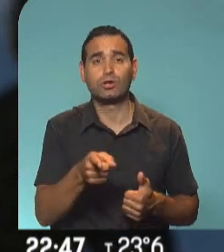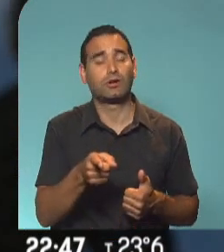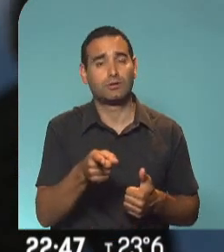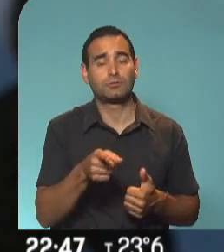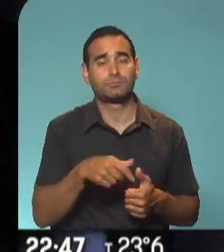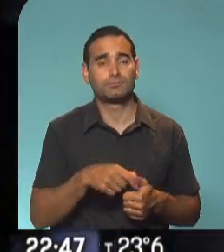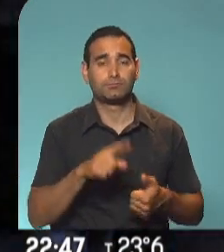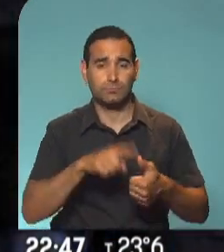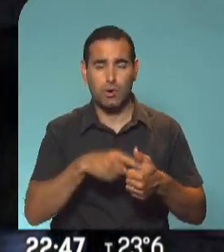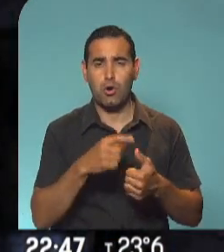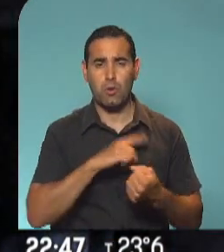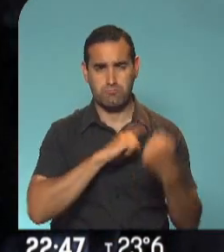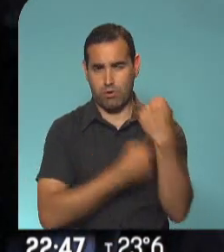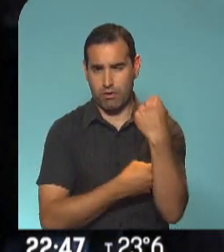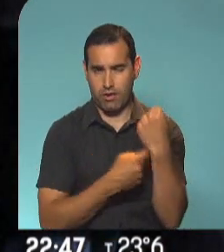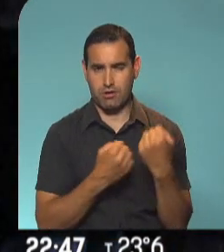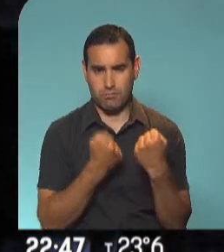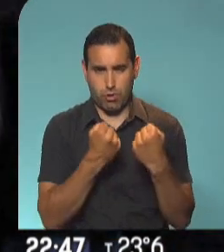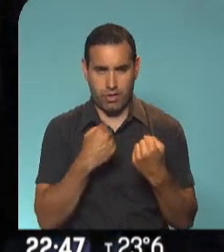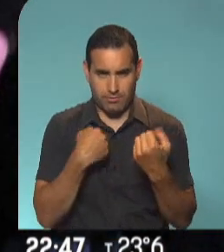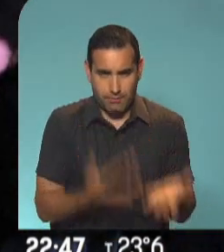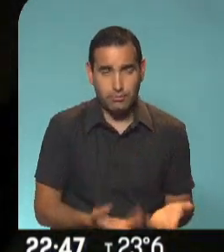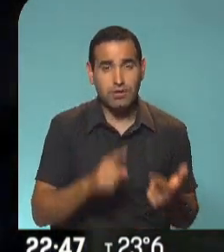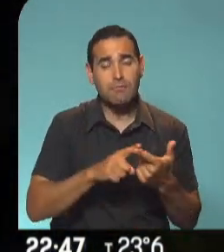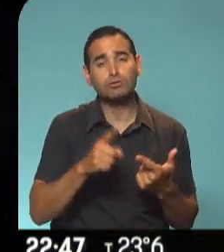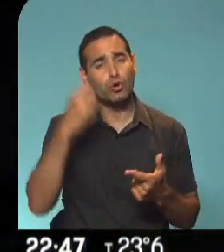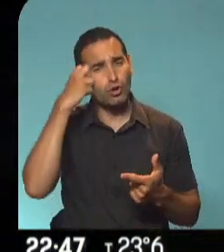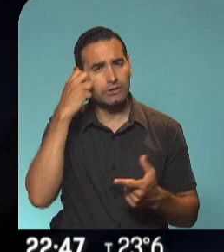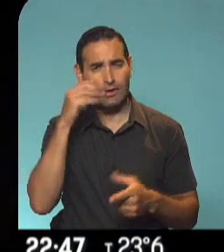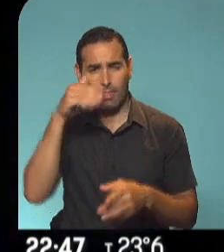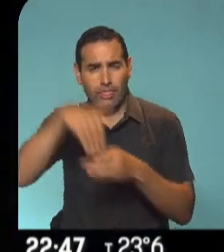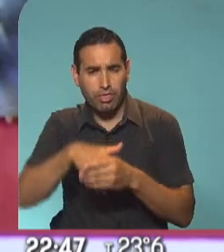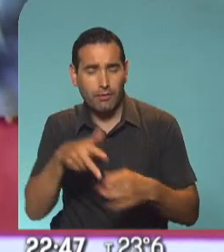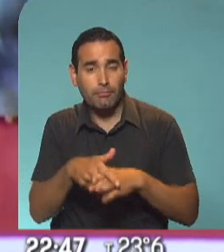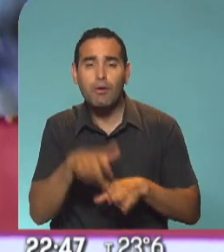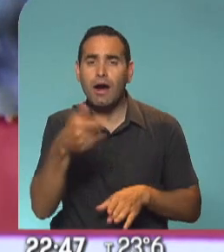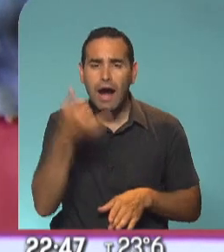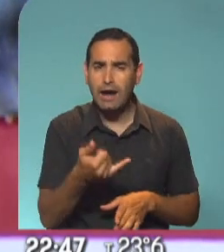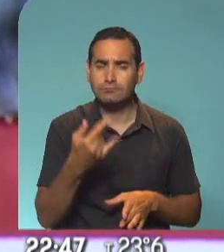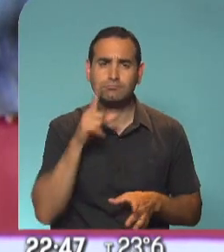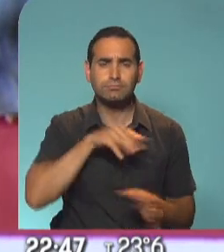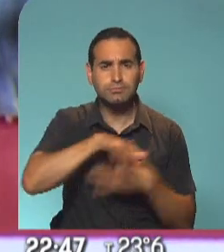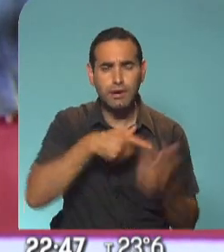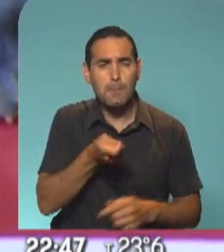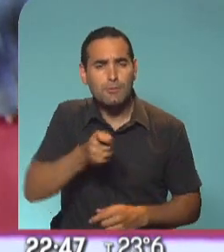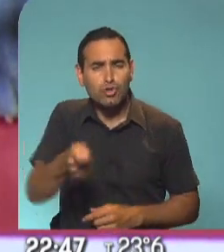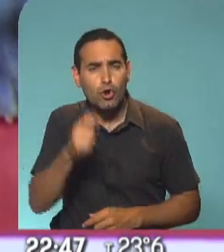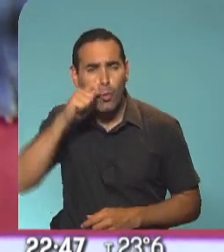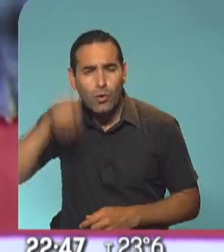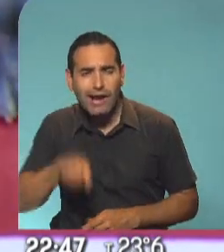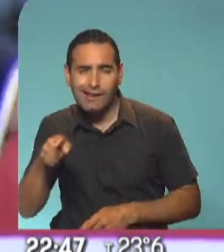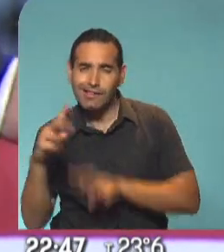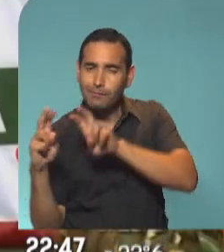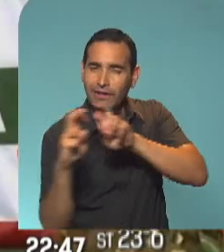imputan el abuso de poder y la obstrucción del Congreso en el marco de un escándalo de presiones a Ucrania para que investigue